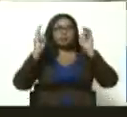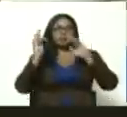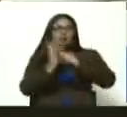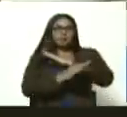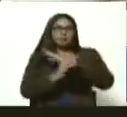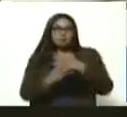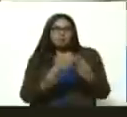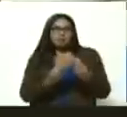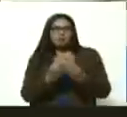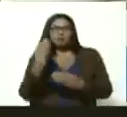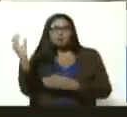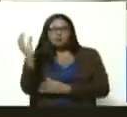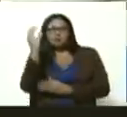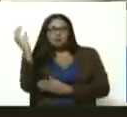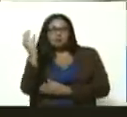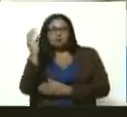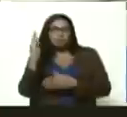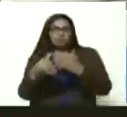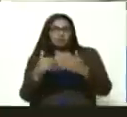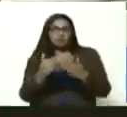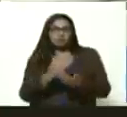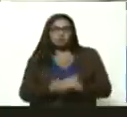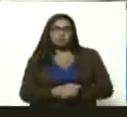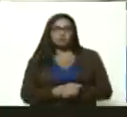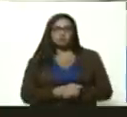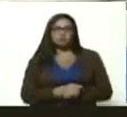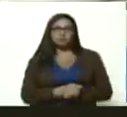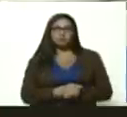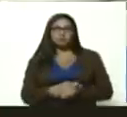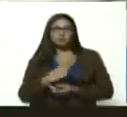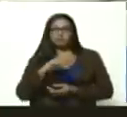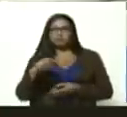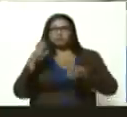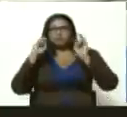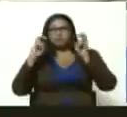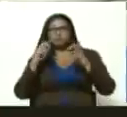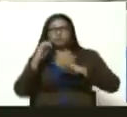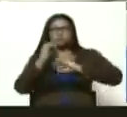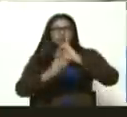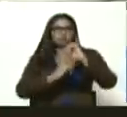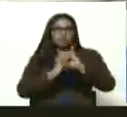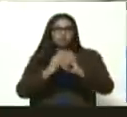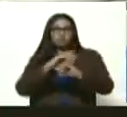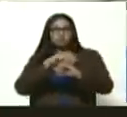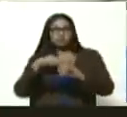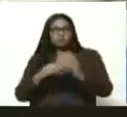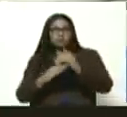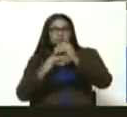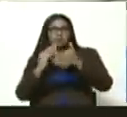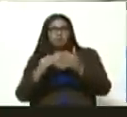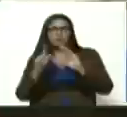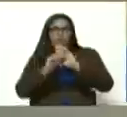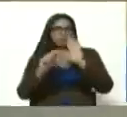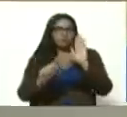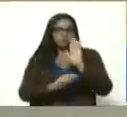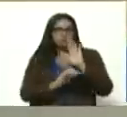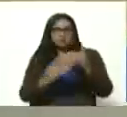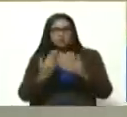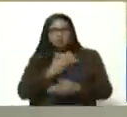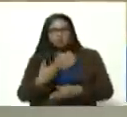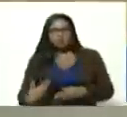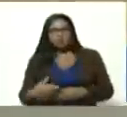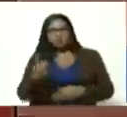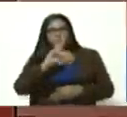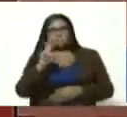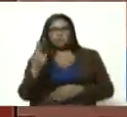colombia no sólo ese tema sino todos los temas internacionales los manejas según esta constitución el presidente de la